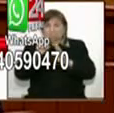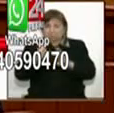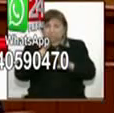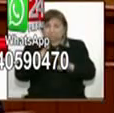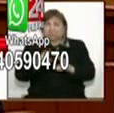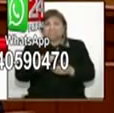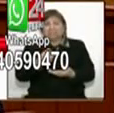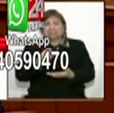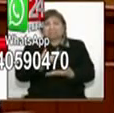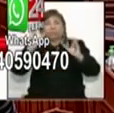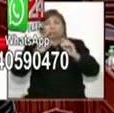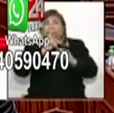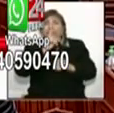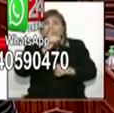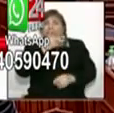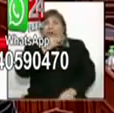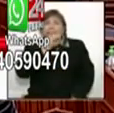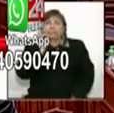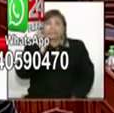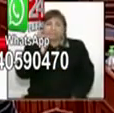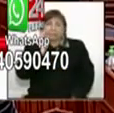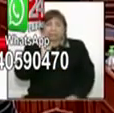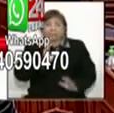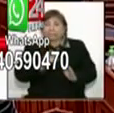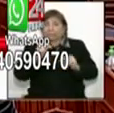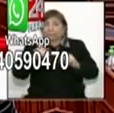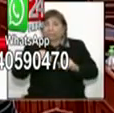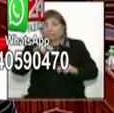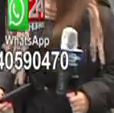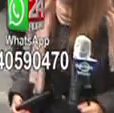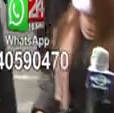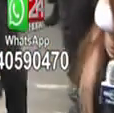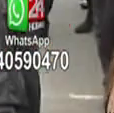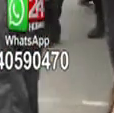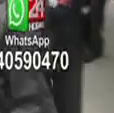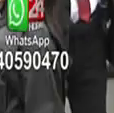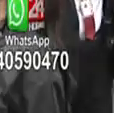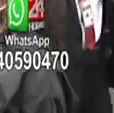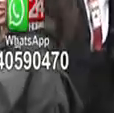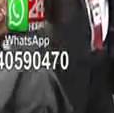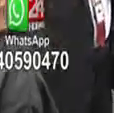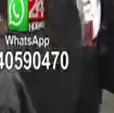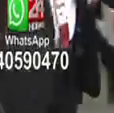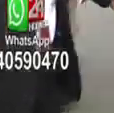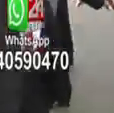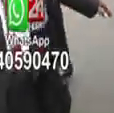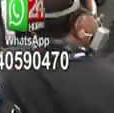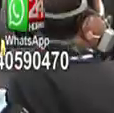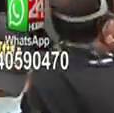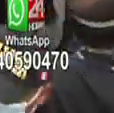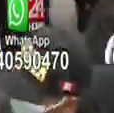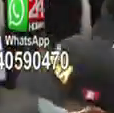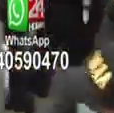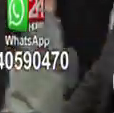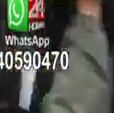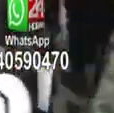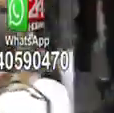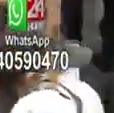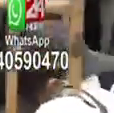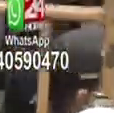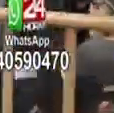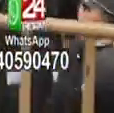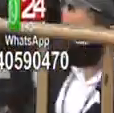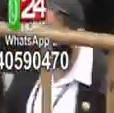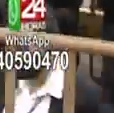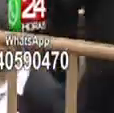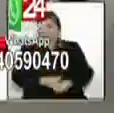Semanas después que se negara la confianza al ex primer ministro Pedro Cateriano, el flamante presidente del gabinete ministerial, Walter Martos, llegó